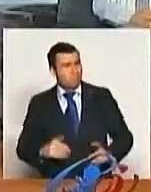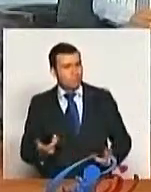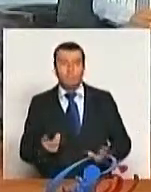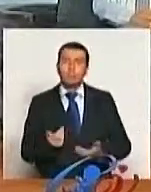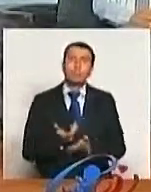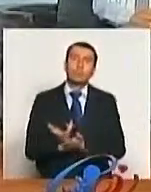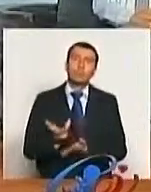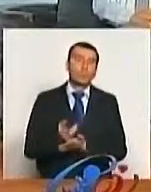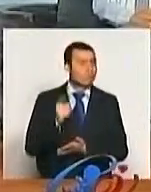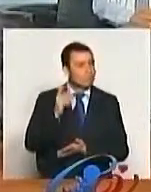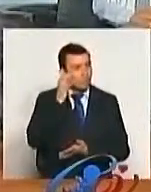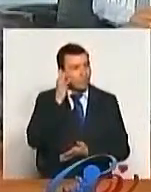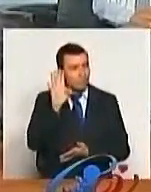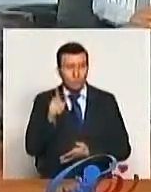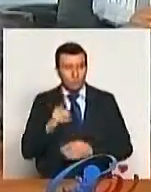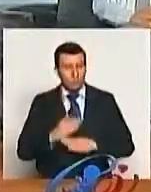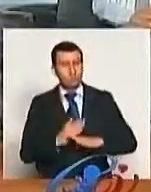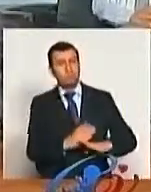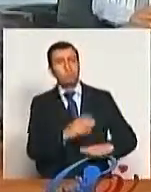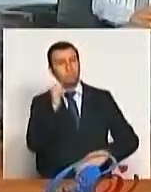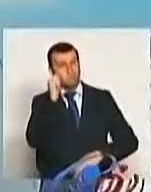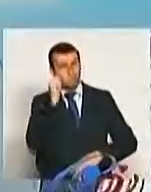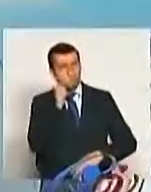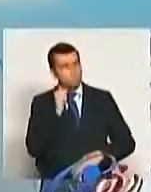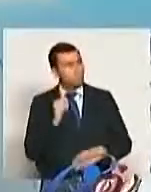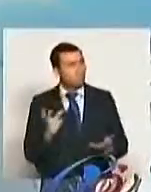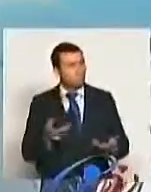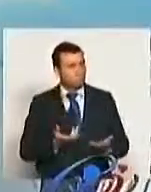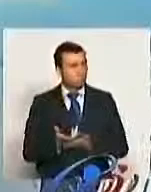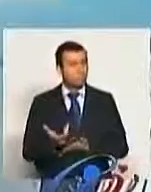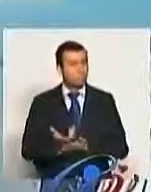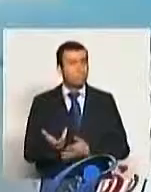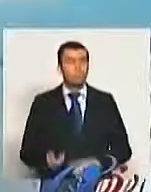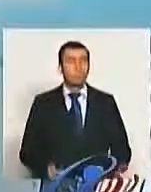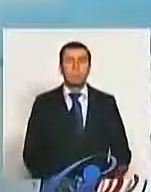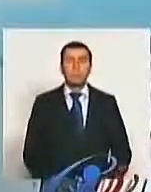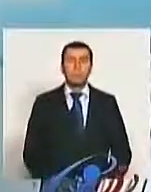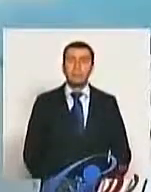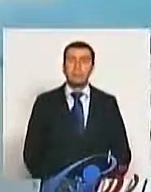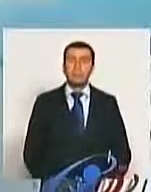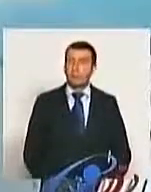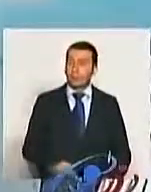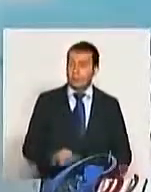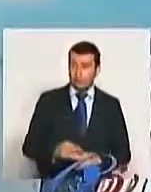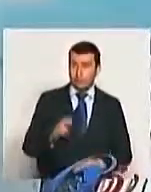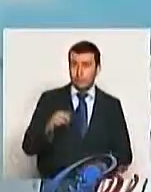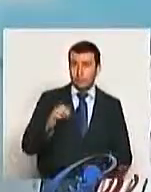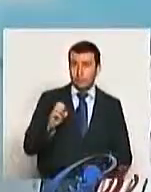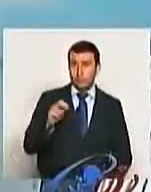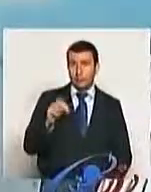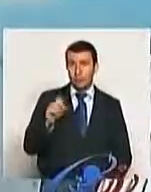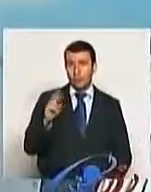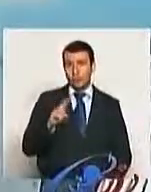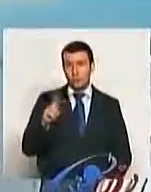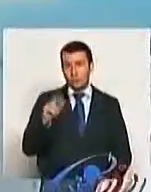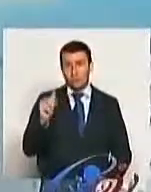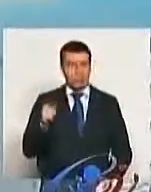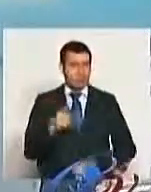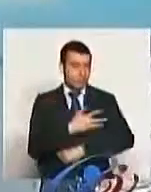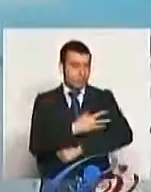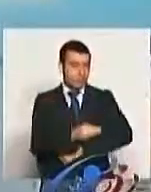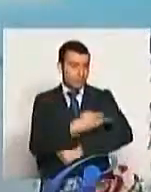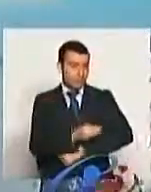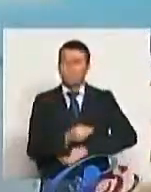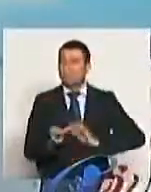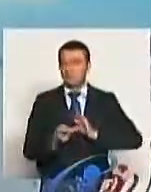recomendación de planificar en esta paciente. Si en realidad la amenorrea de lactancia, pues parte uno de que